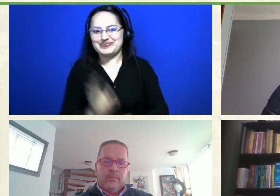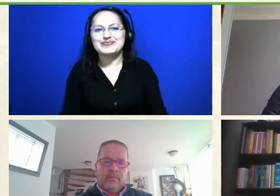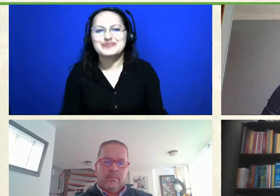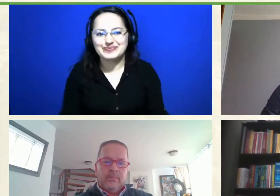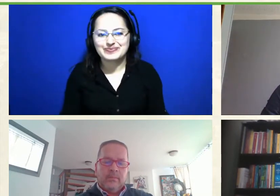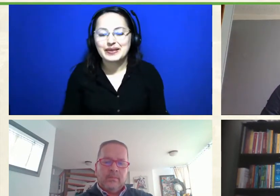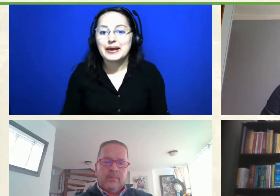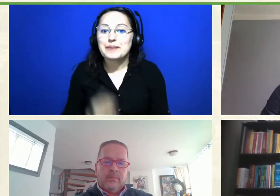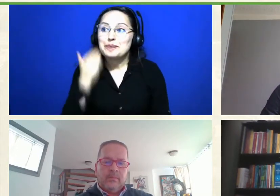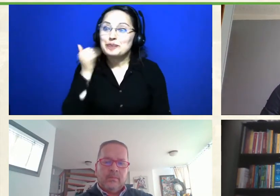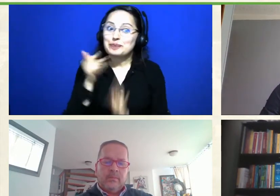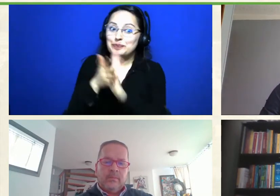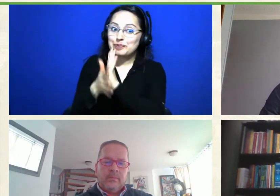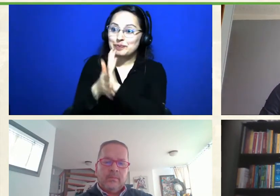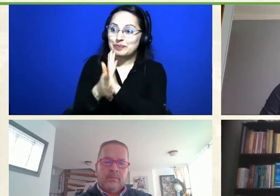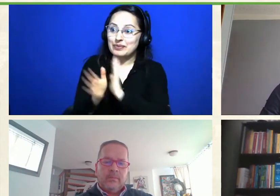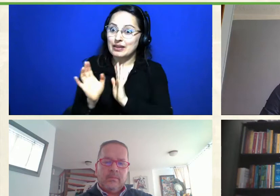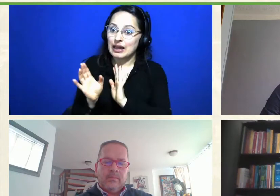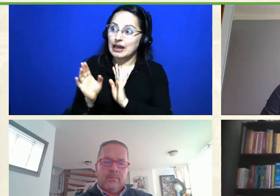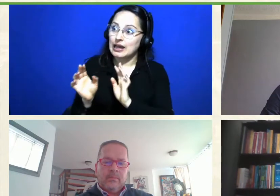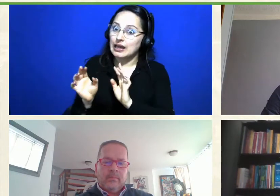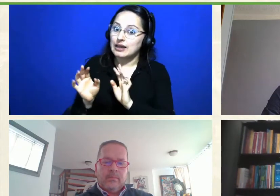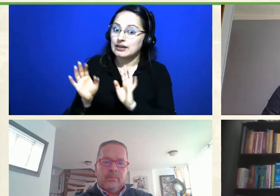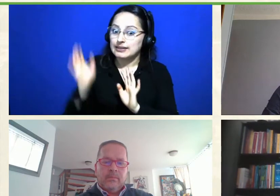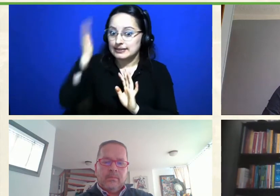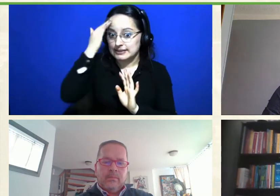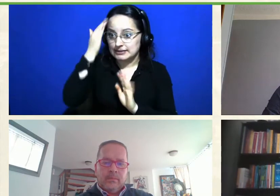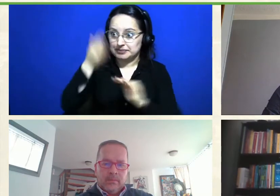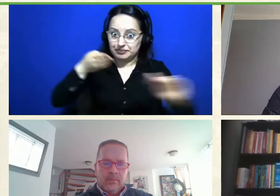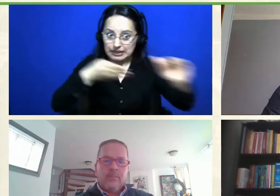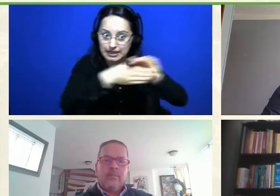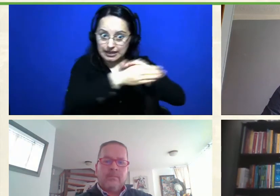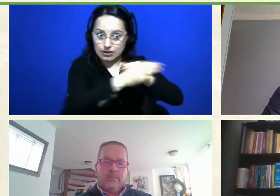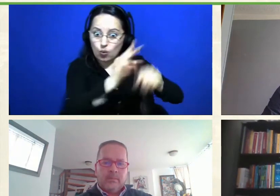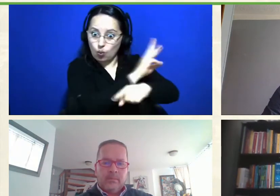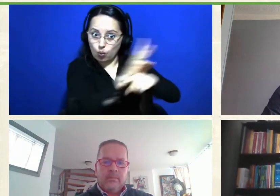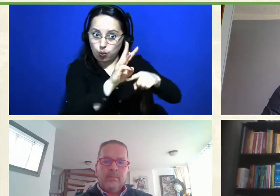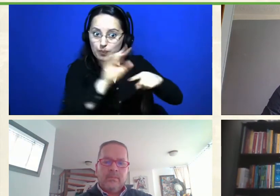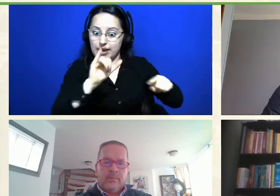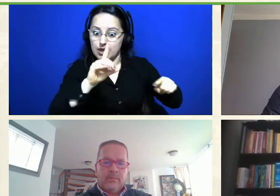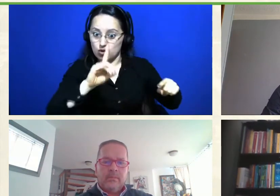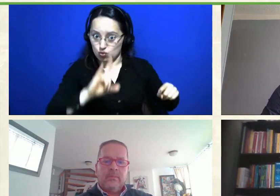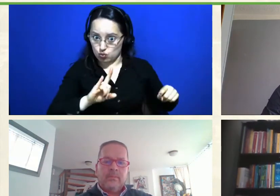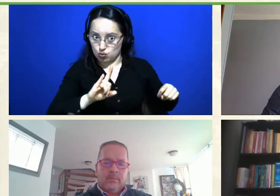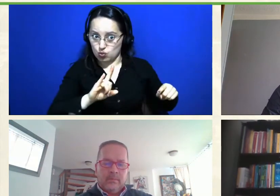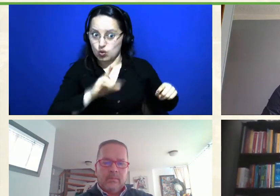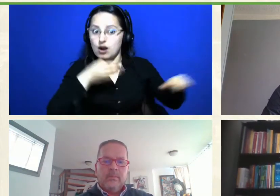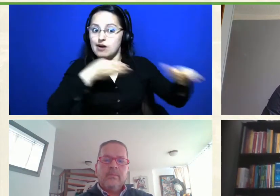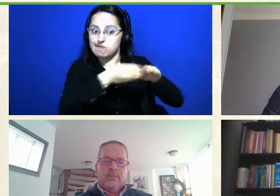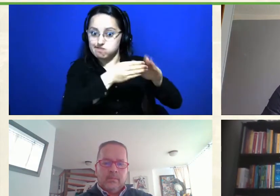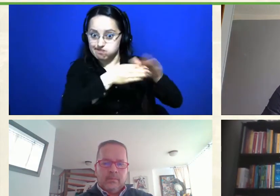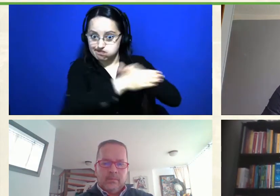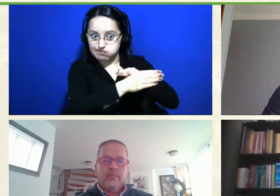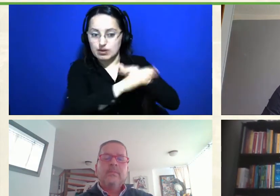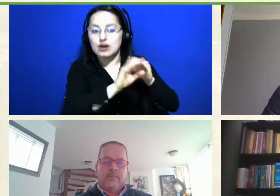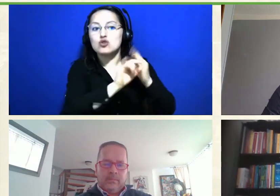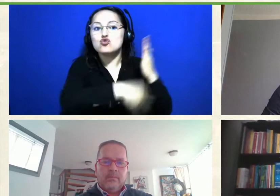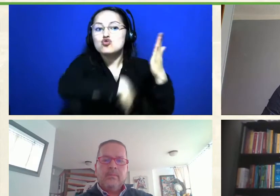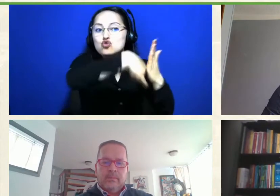Ahora, en términos prácticos, entran a la página web del IDU, como les decía, y ahí adjuntan esos